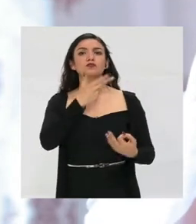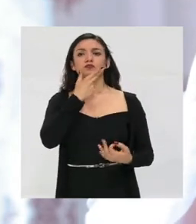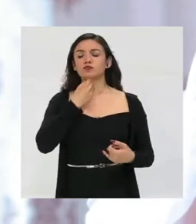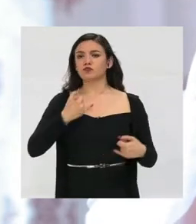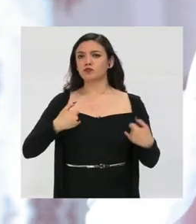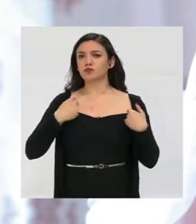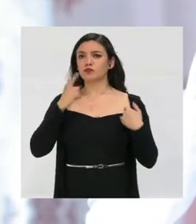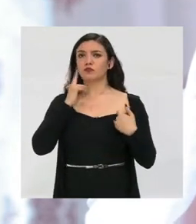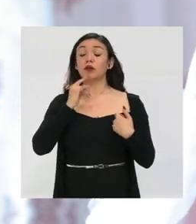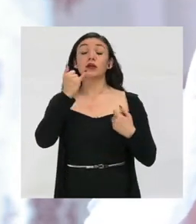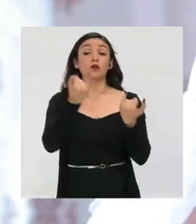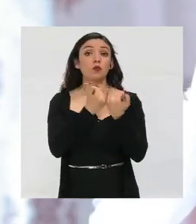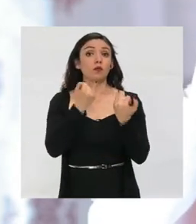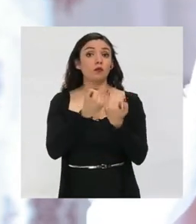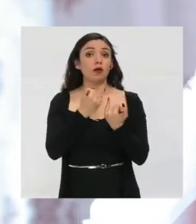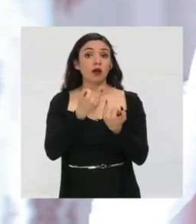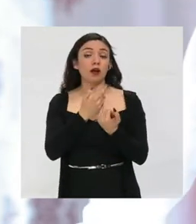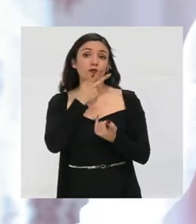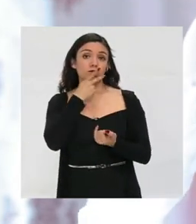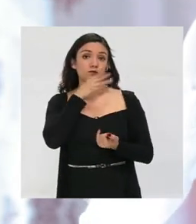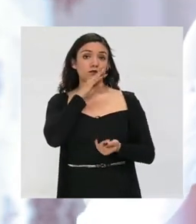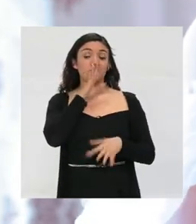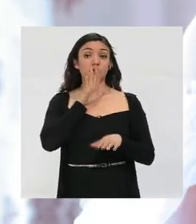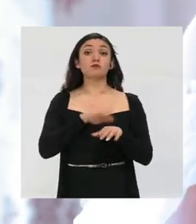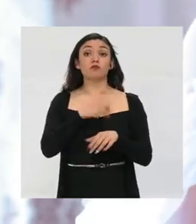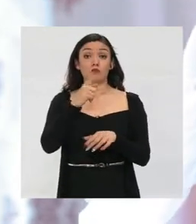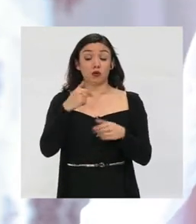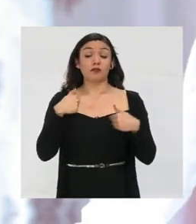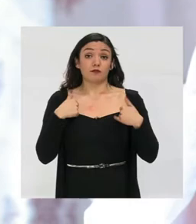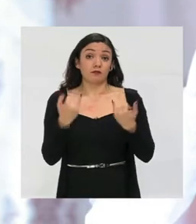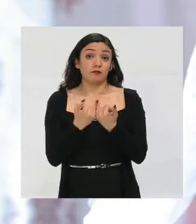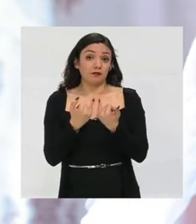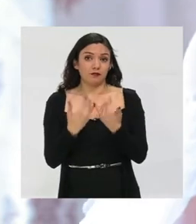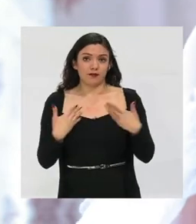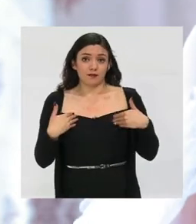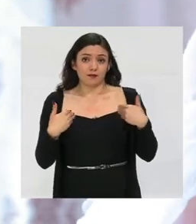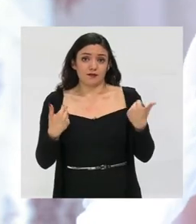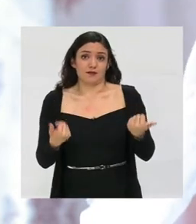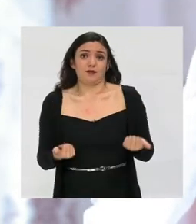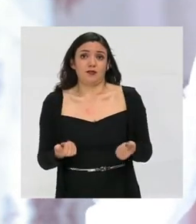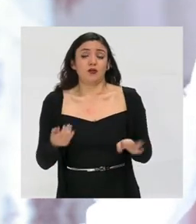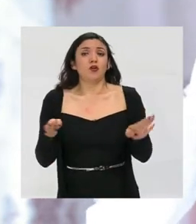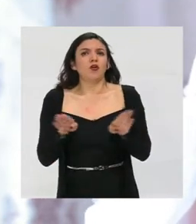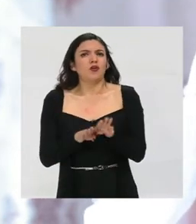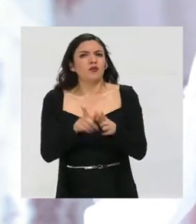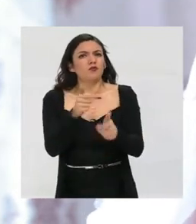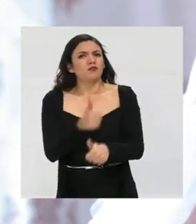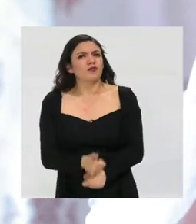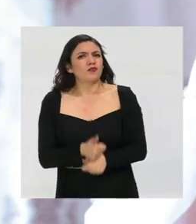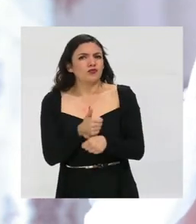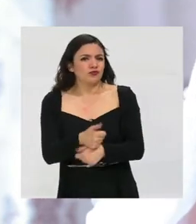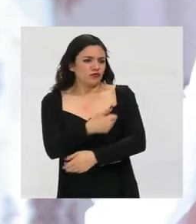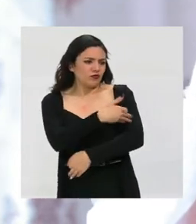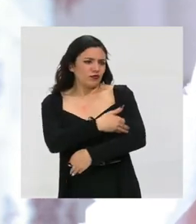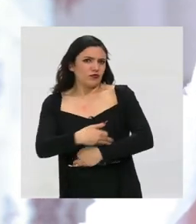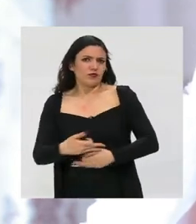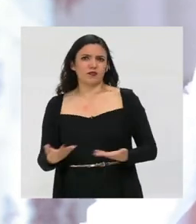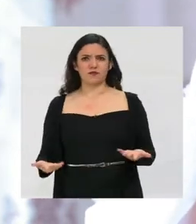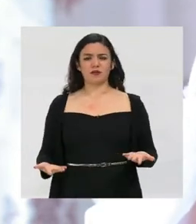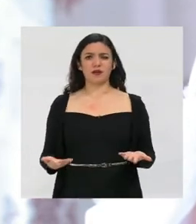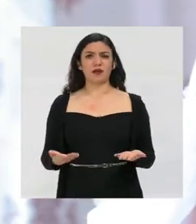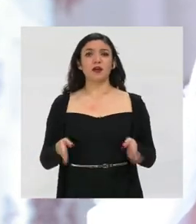las muchachas y a los papás, porque yo los entiendo, cómo sufren